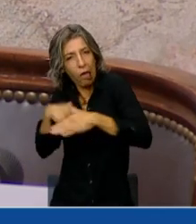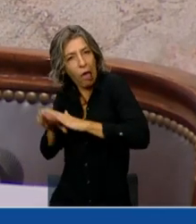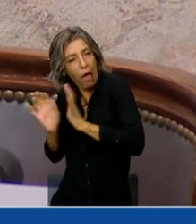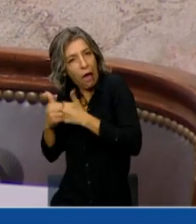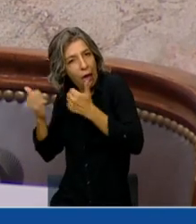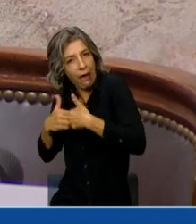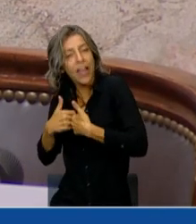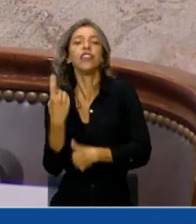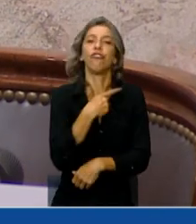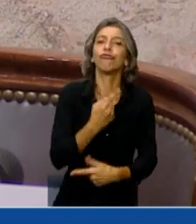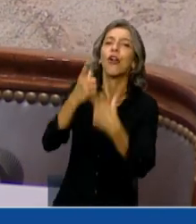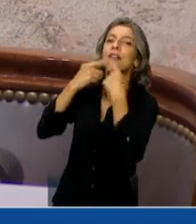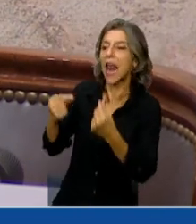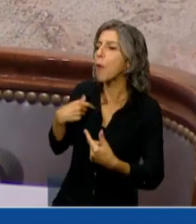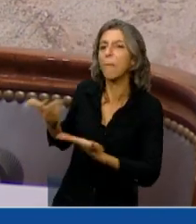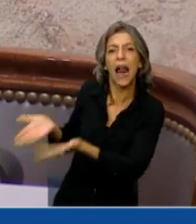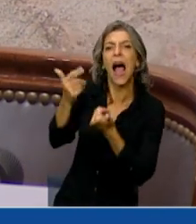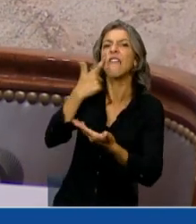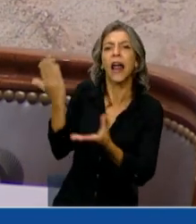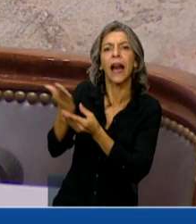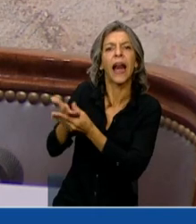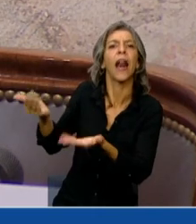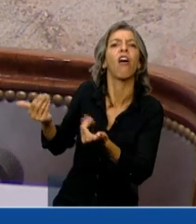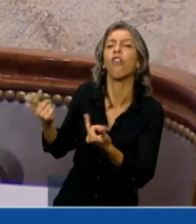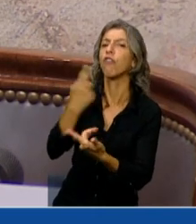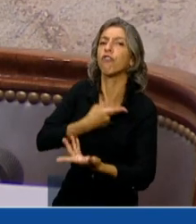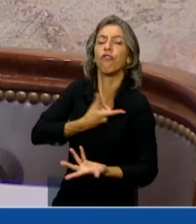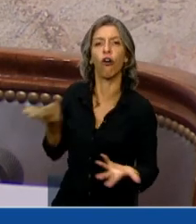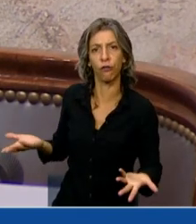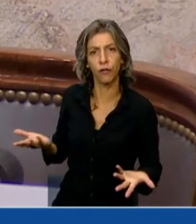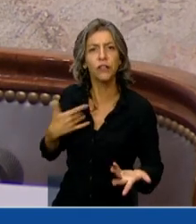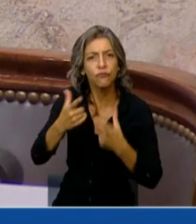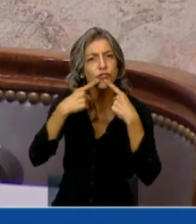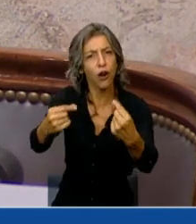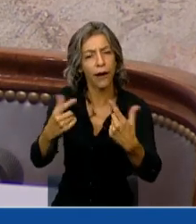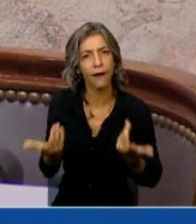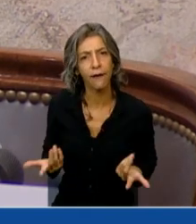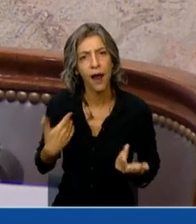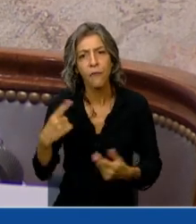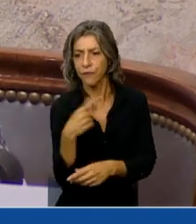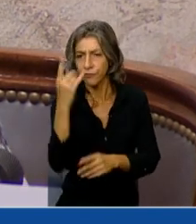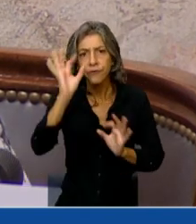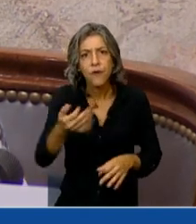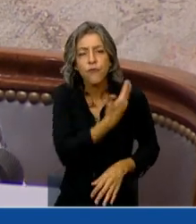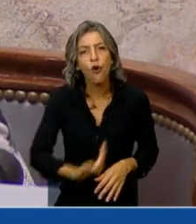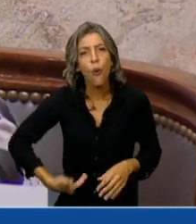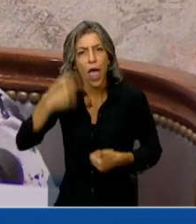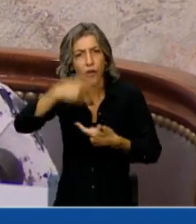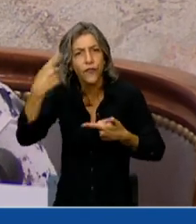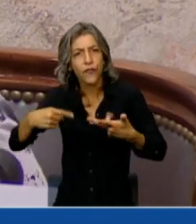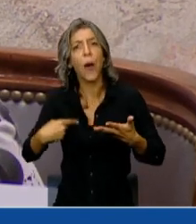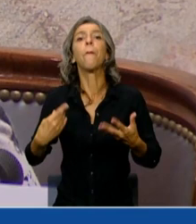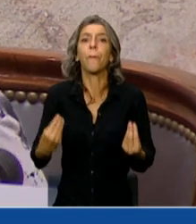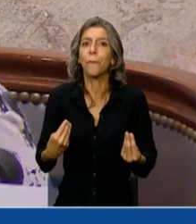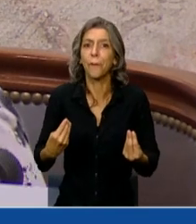y Justicia. Y cierro planteando lo siguiente. Está claro que el fracaso de los sucesivos gobiernos en estos 40